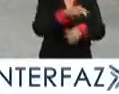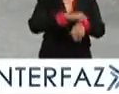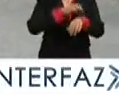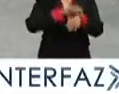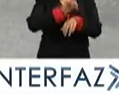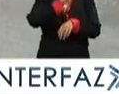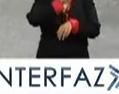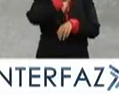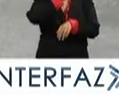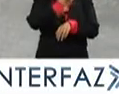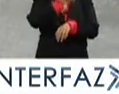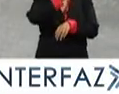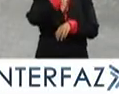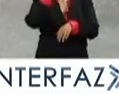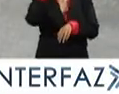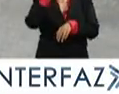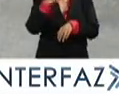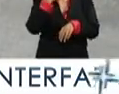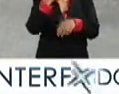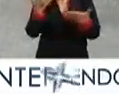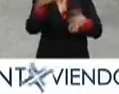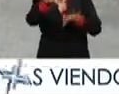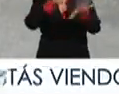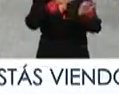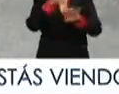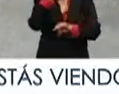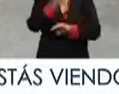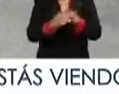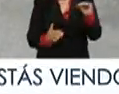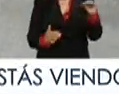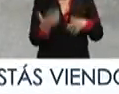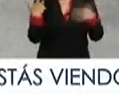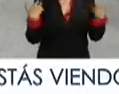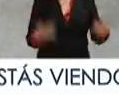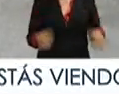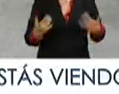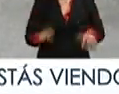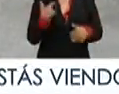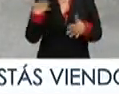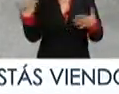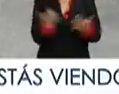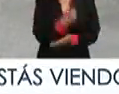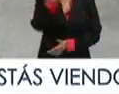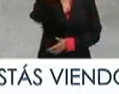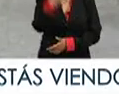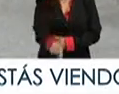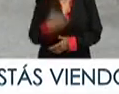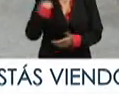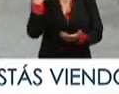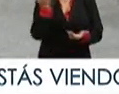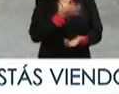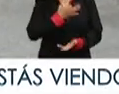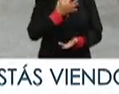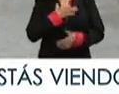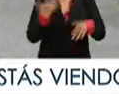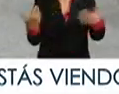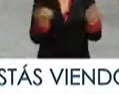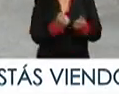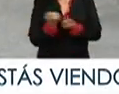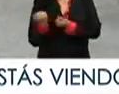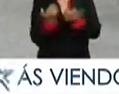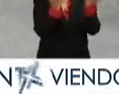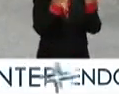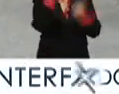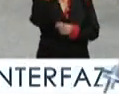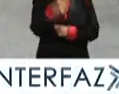del atletismo. México tuvo una cosecha que no se esperaba, verdaderamente lo que consiguió México, la carga de metal que se lleva de